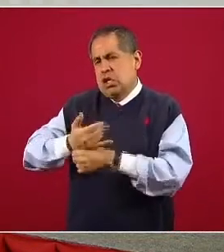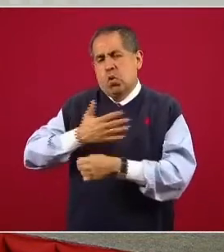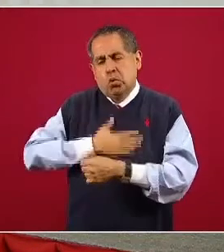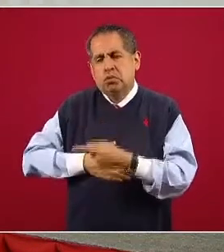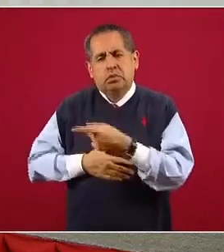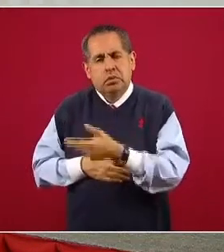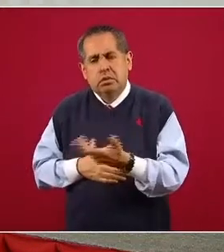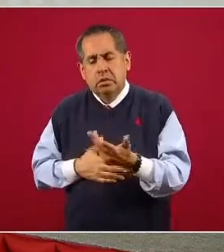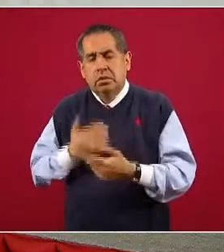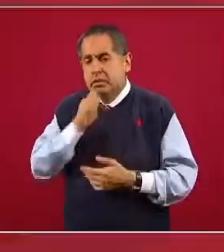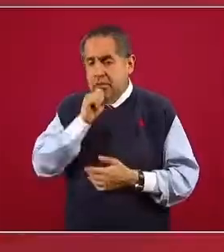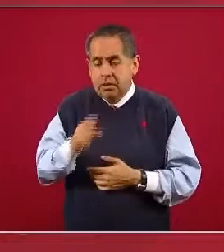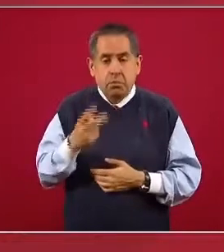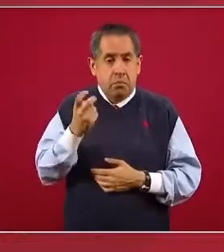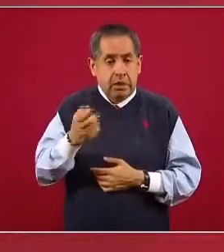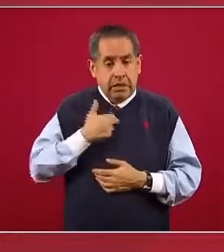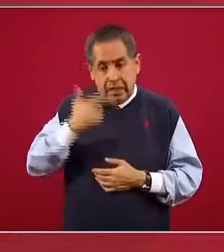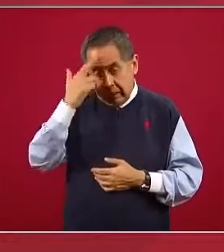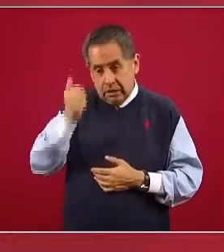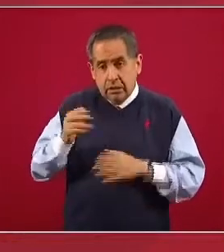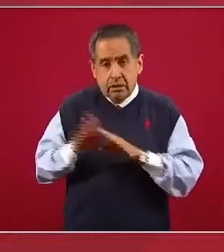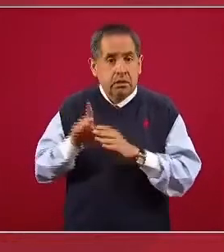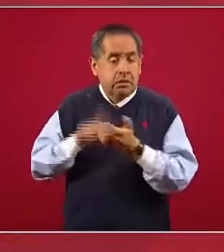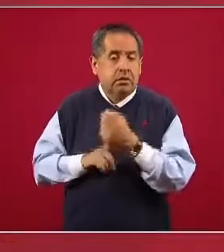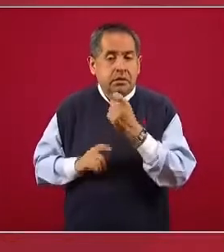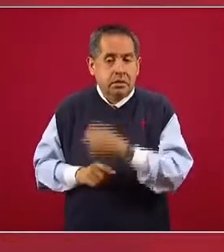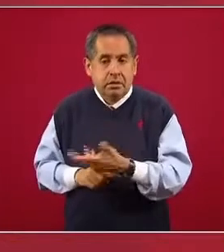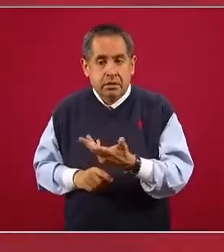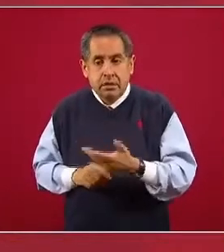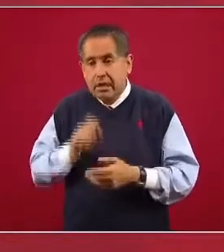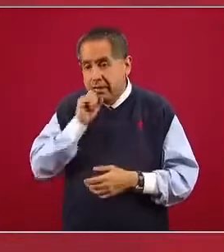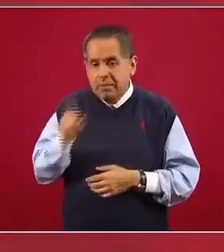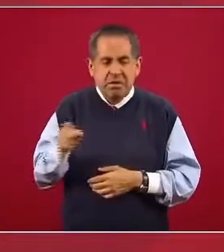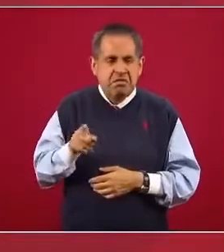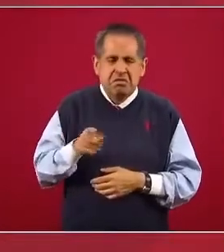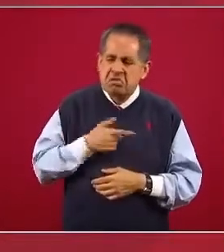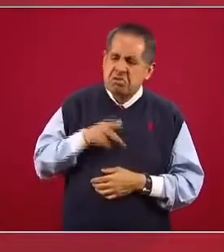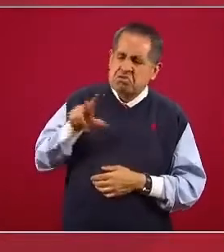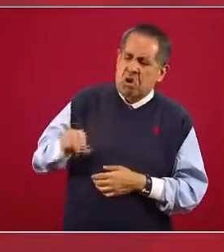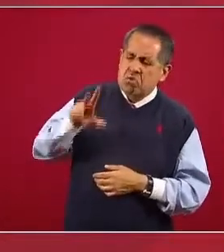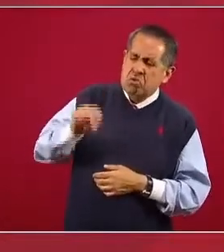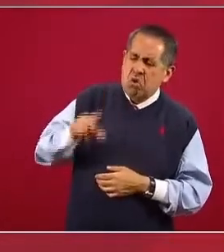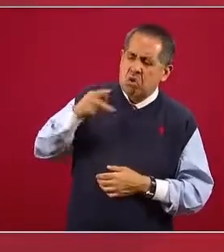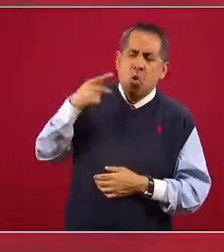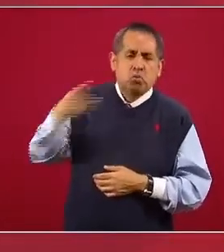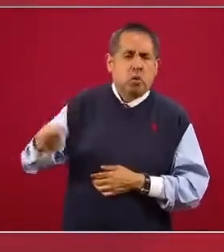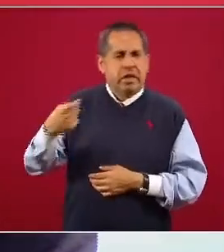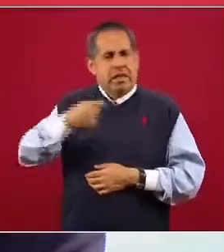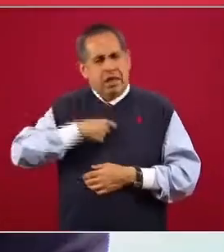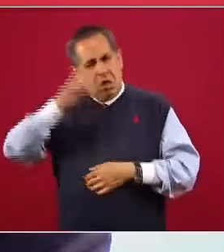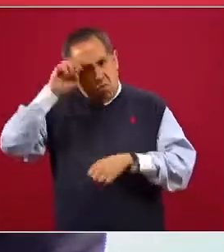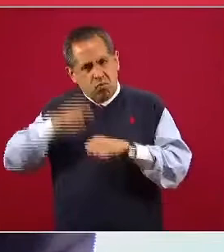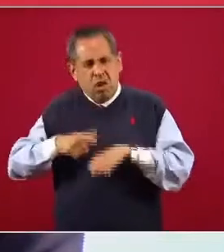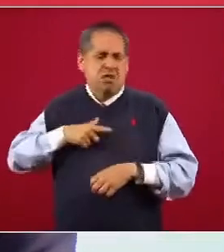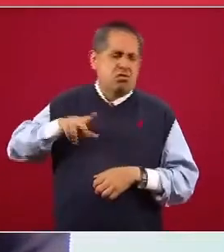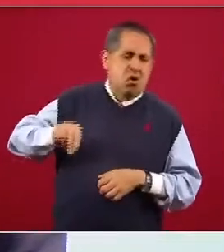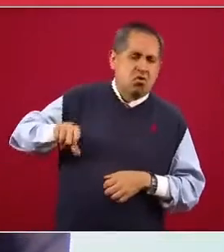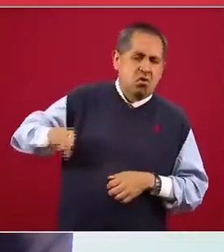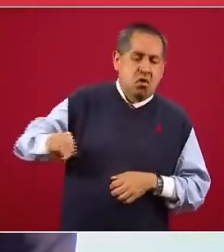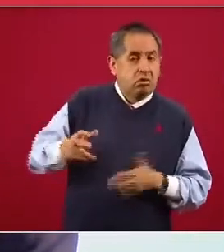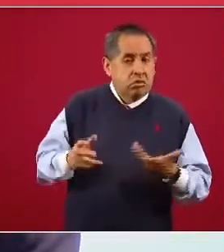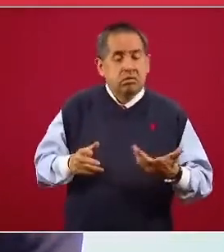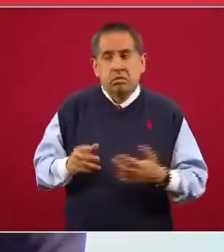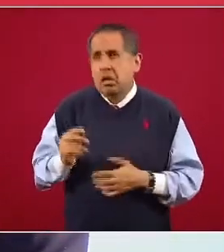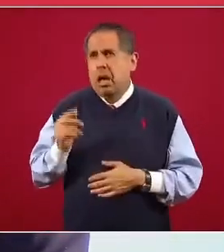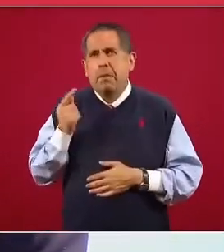injusticias. Y por estas razones, además de una negación sistemática de sus identidades culturales,